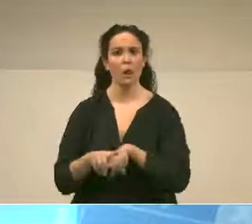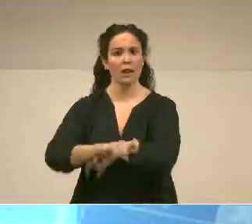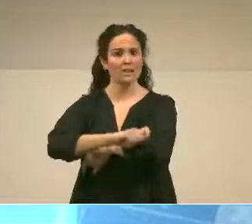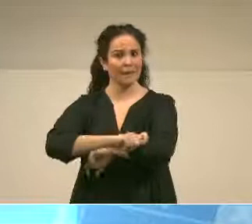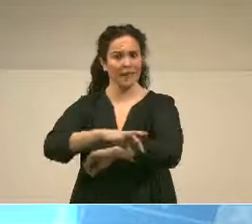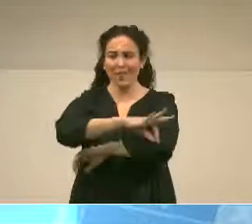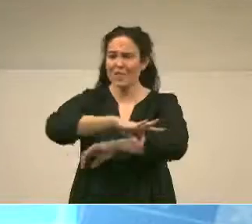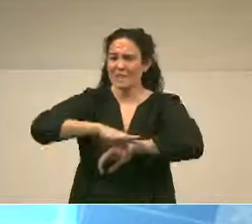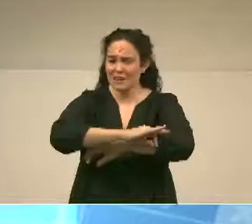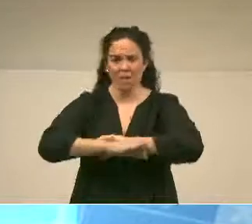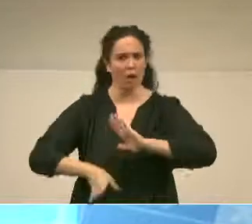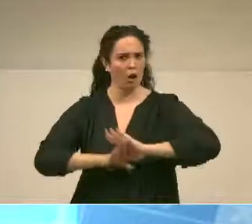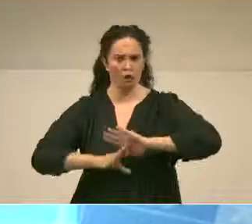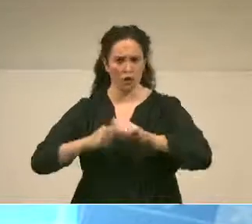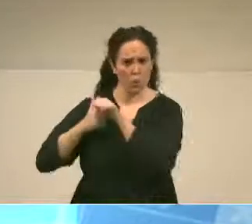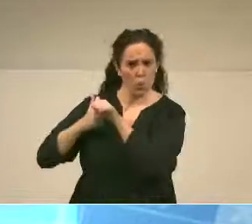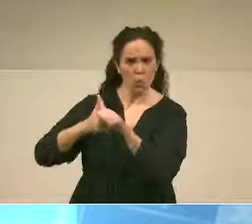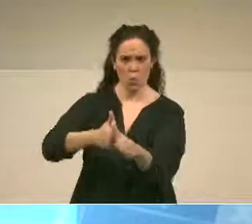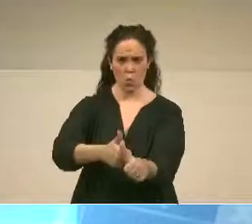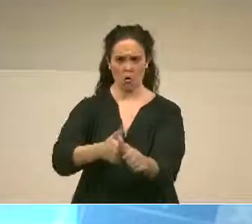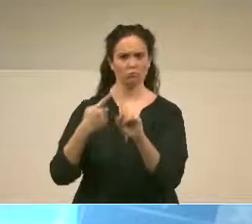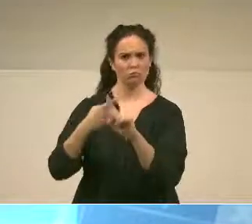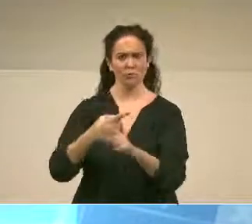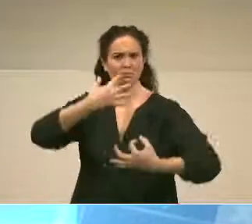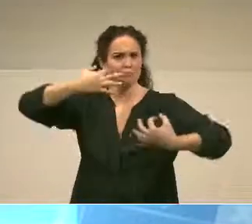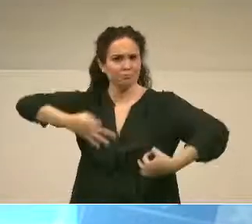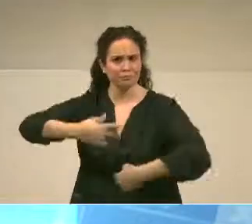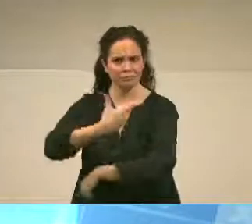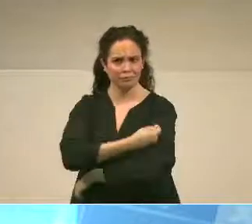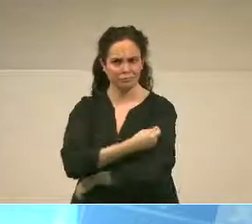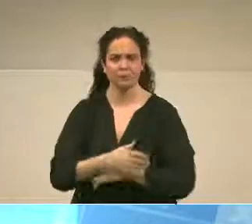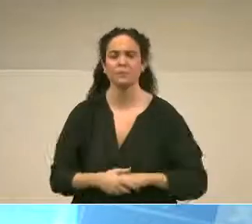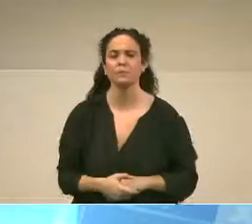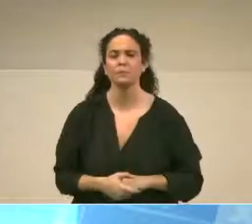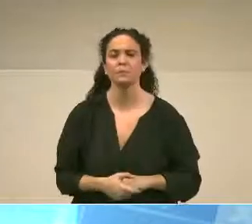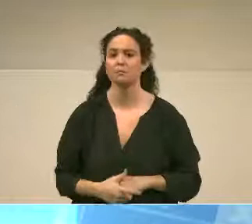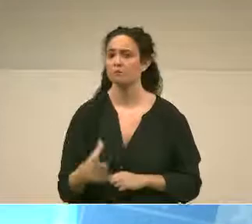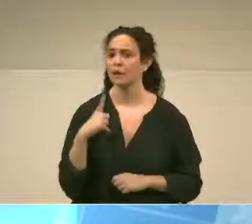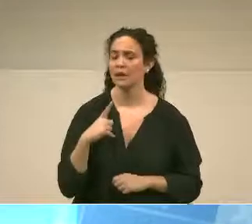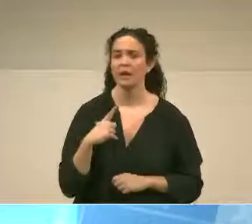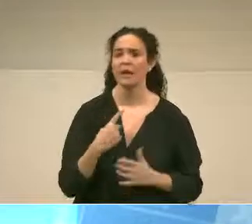arabera, beti bigarren dosia bermatuz. Atzo, Pfizer txertuaren